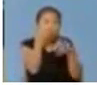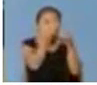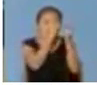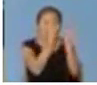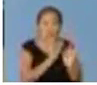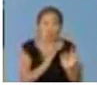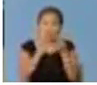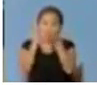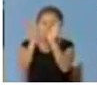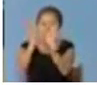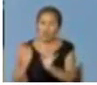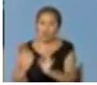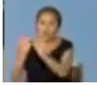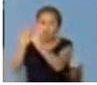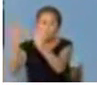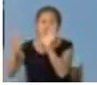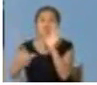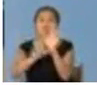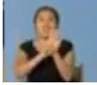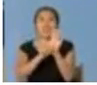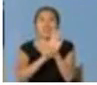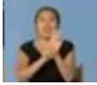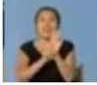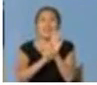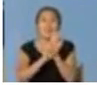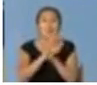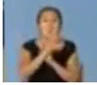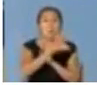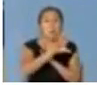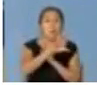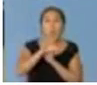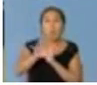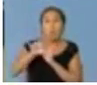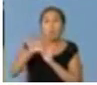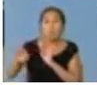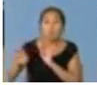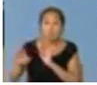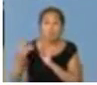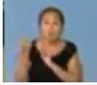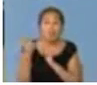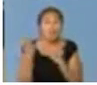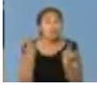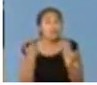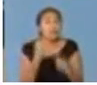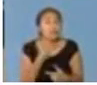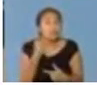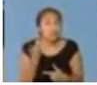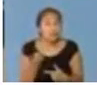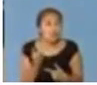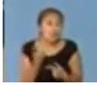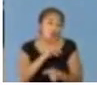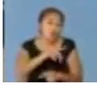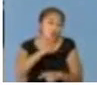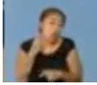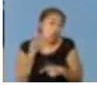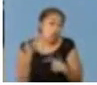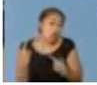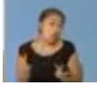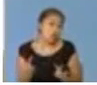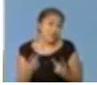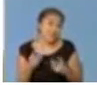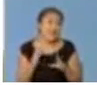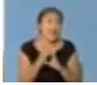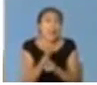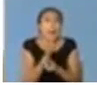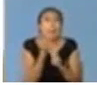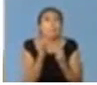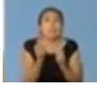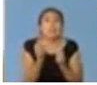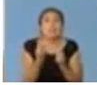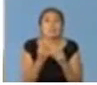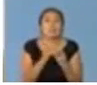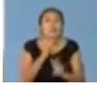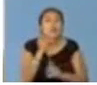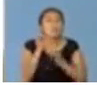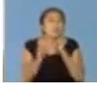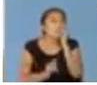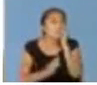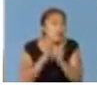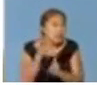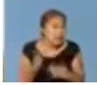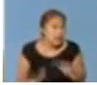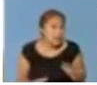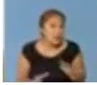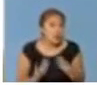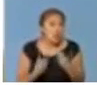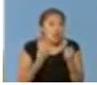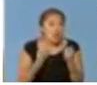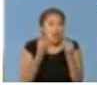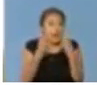ley que involucran cada uno de los capítulos del decreto. Esto quiere decir que tiene otro color. Implica que el debate que